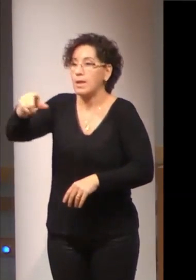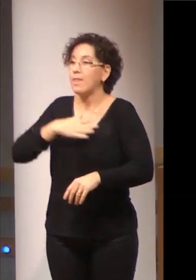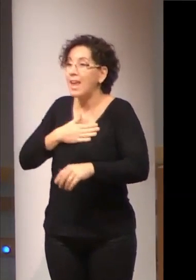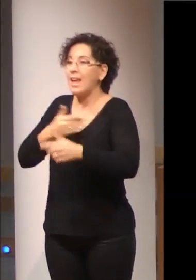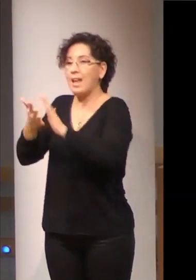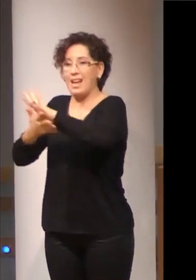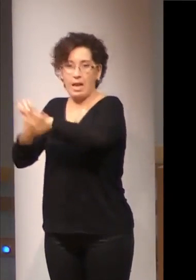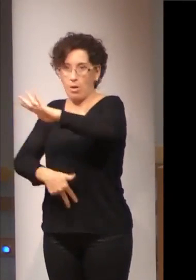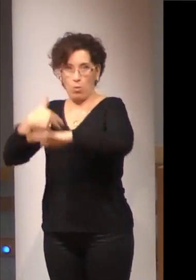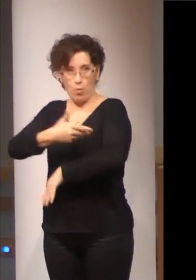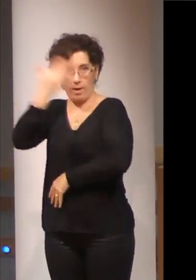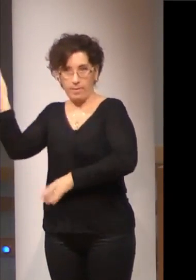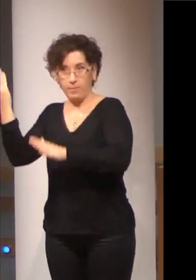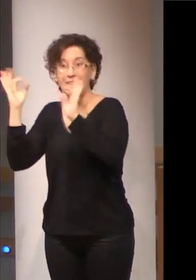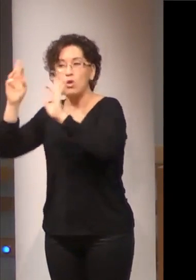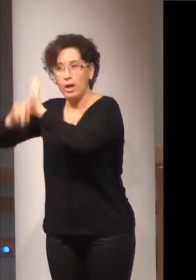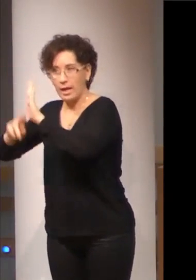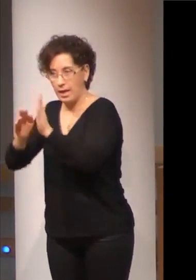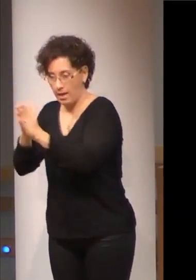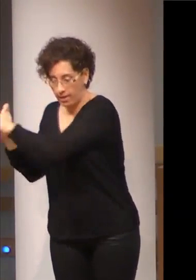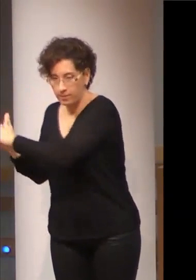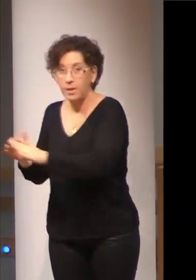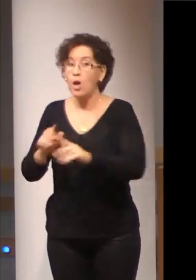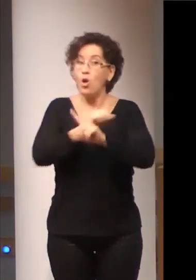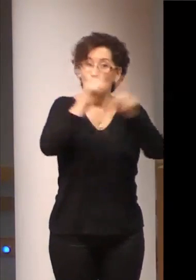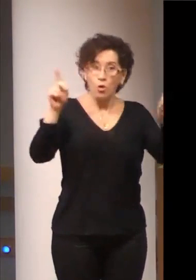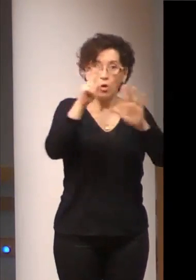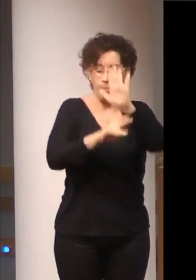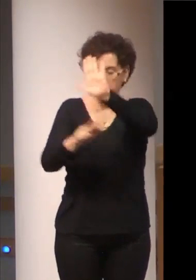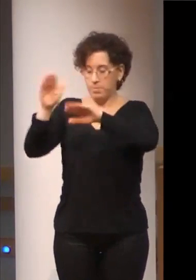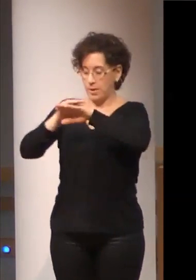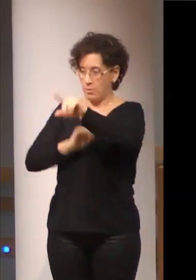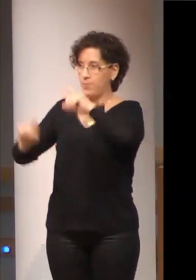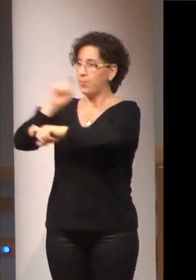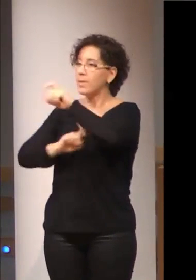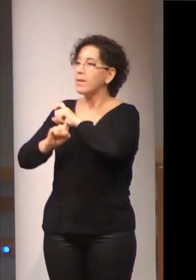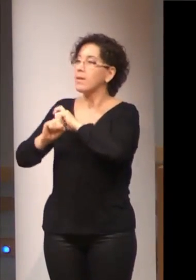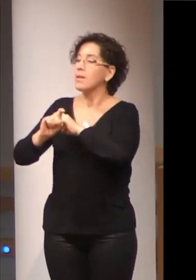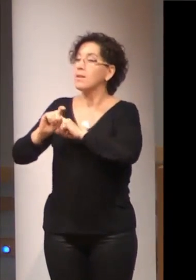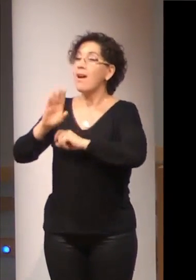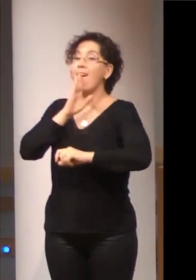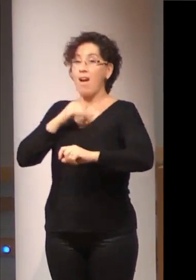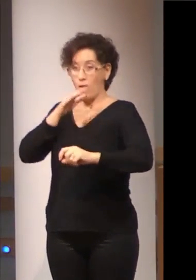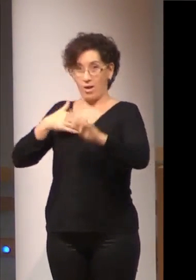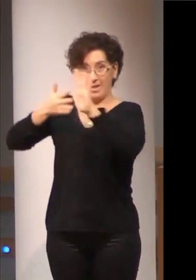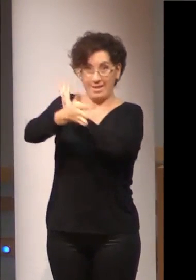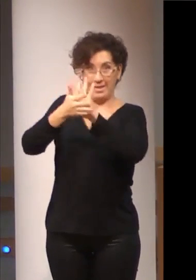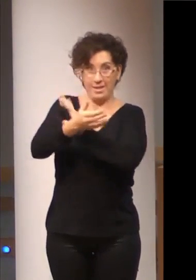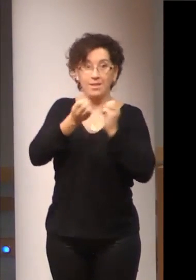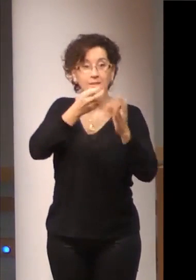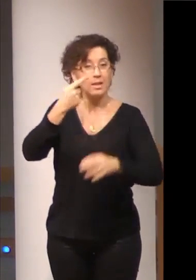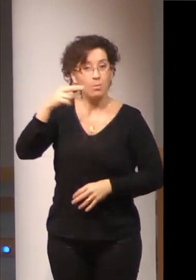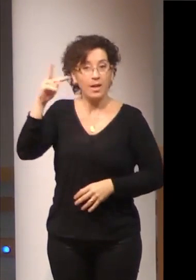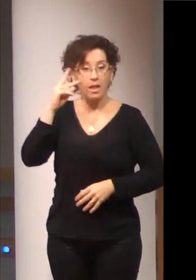En enseñanza no arreglada, como comentaba, bueno, antes de la experiencia que les voy a comentar que tiene más